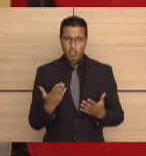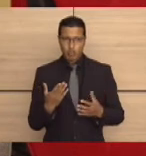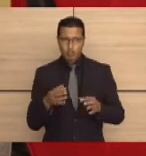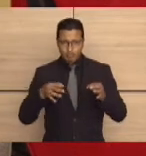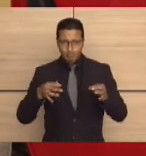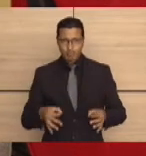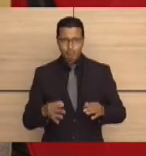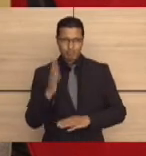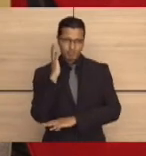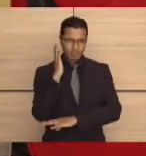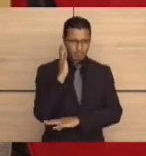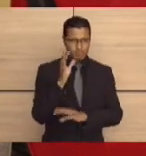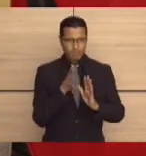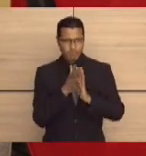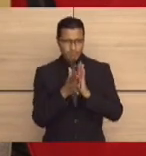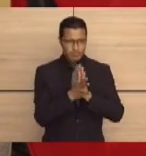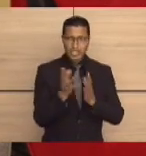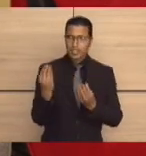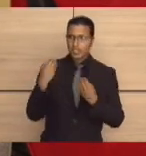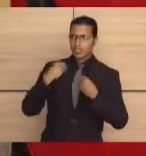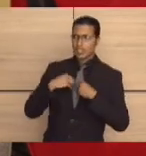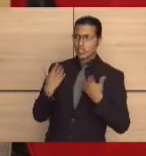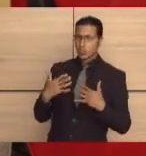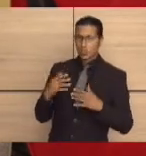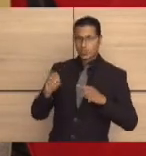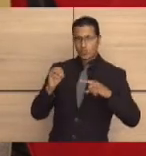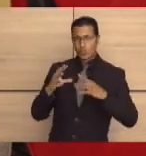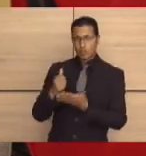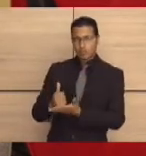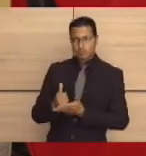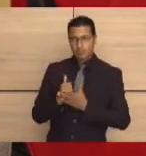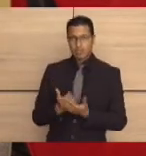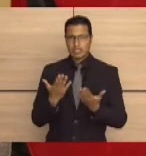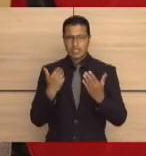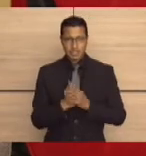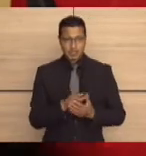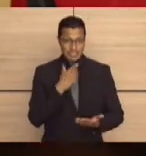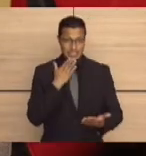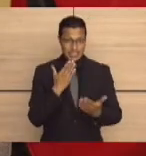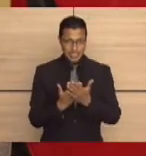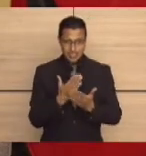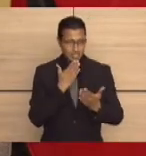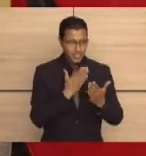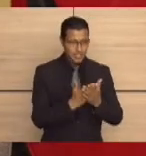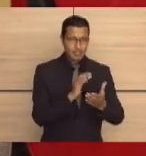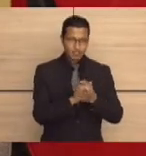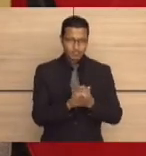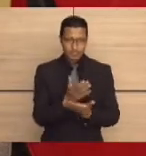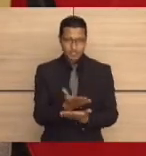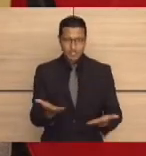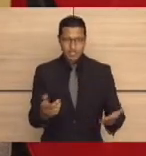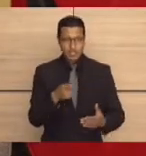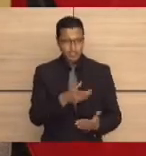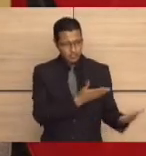acertado, son lo que más enriquecen y es el valor de estos foros. Con este preámbulo lleno de gratitud, doy un saludo a la